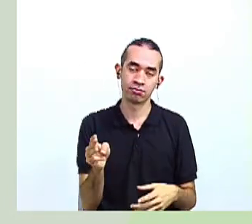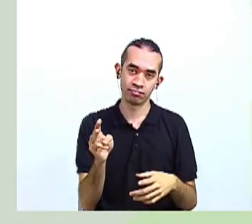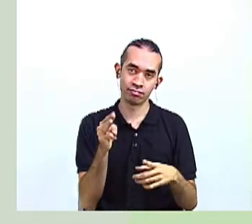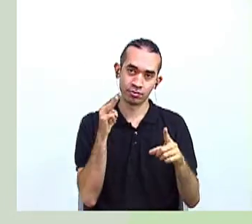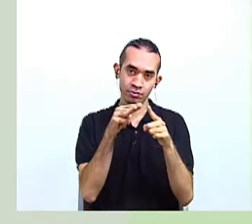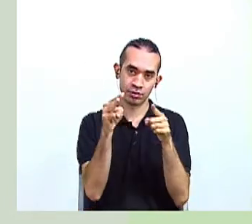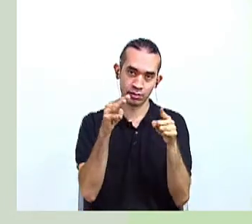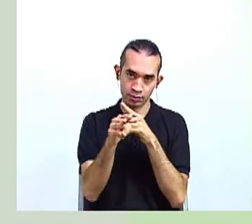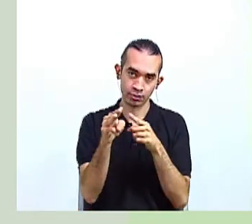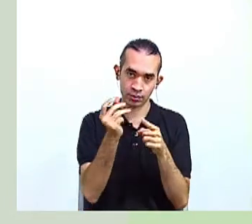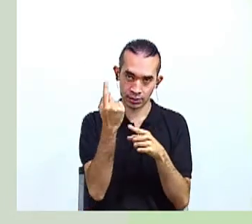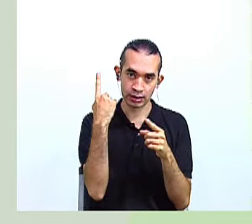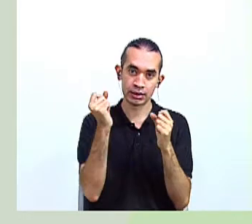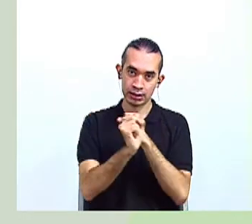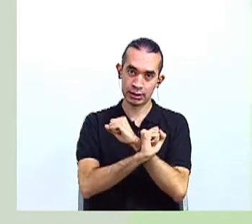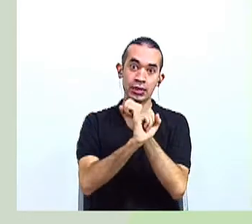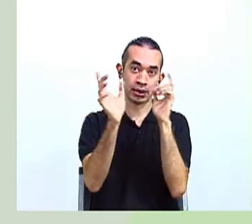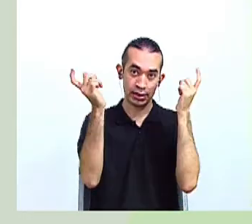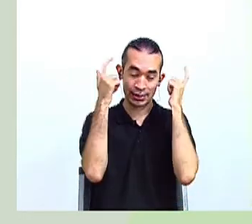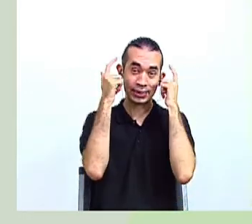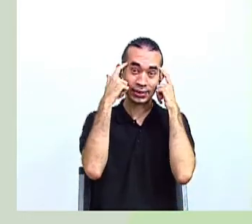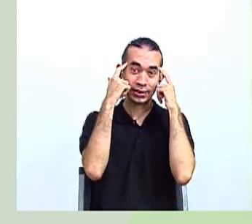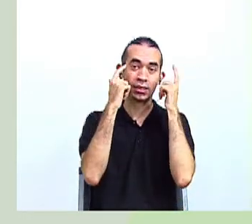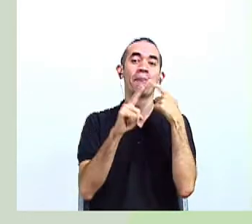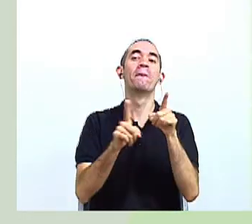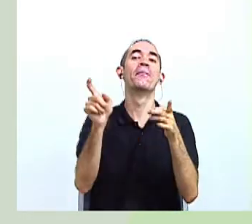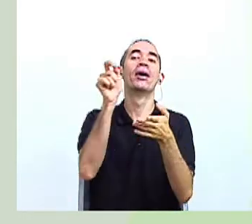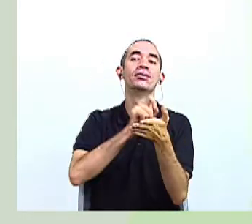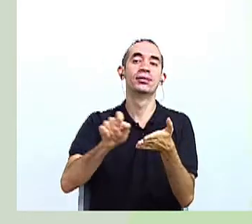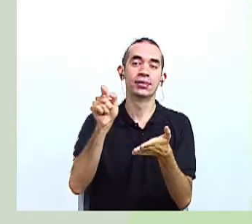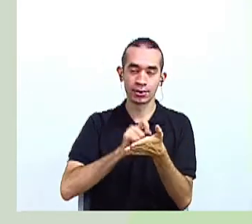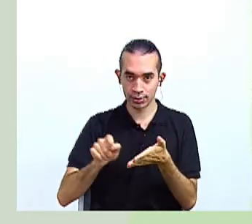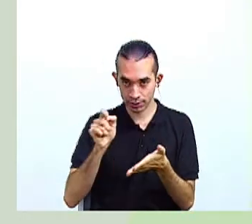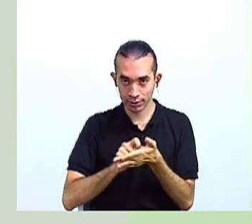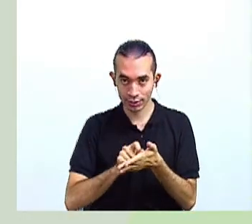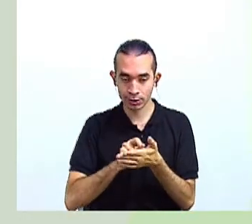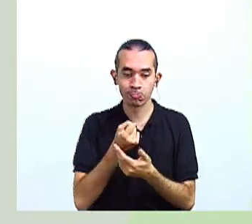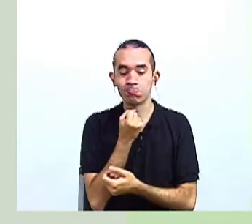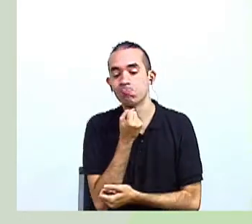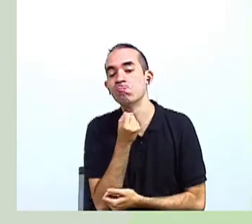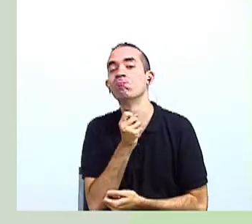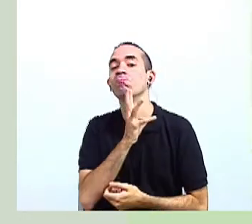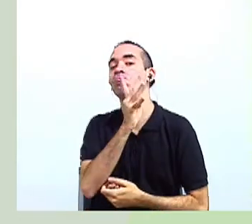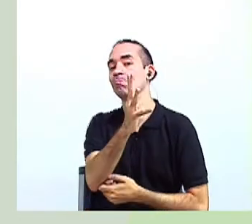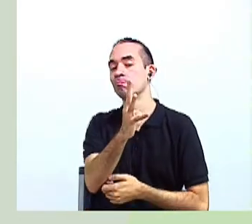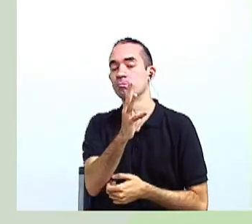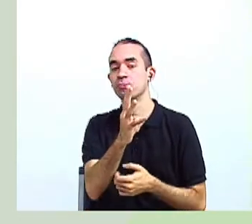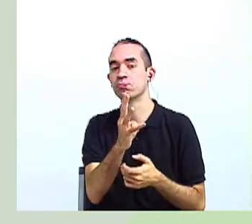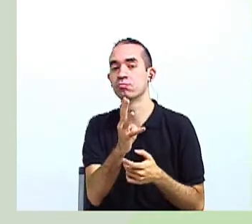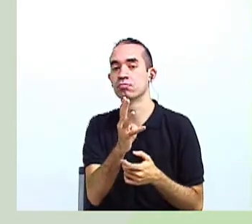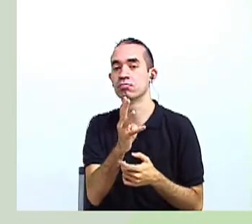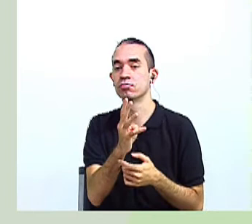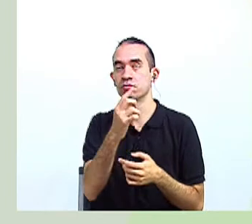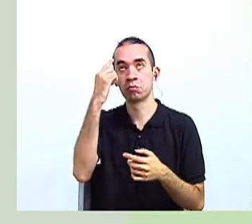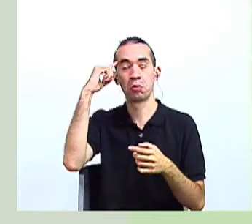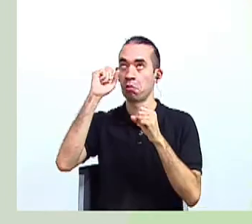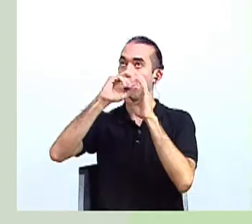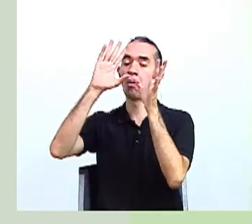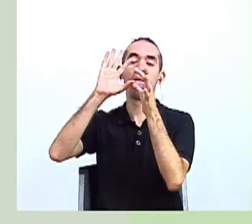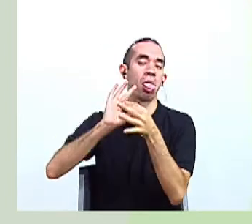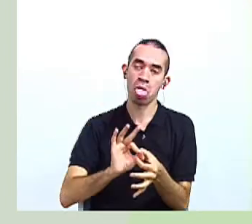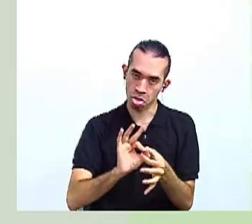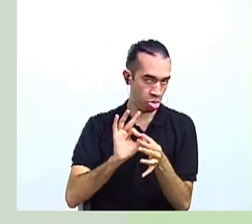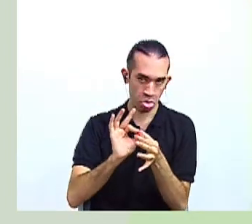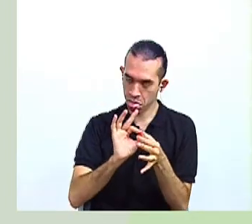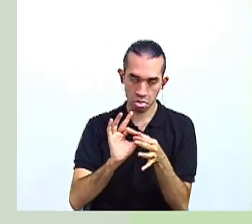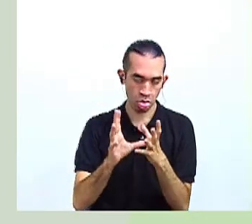tenemos claras nuestras ideas en la mente, pero a la hora de escribirlas o a la hora de verbalizarlas, no lo decimos con la misma claridad de nuestro